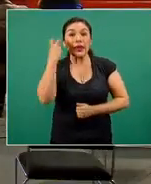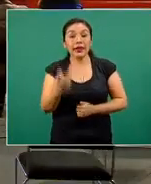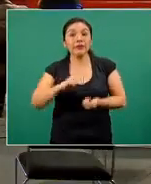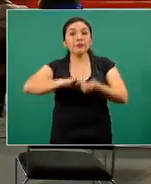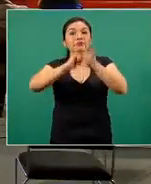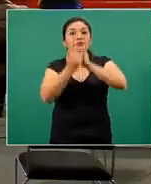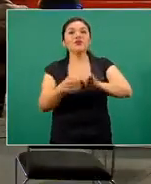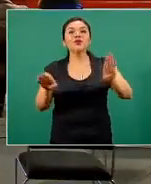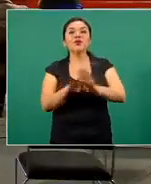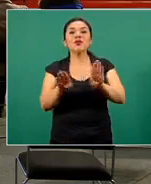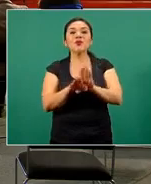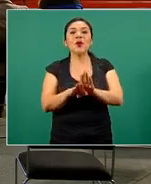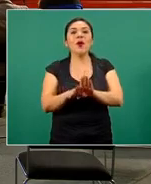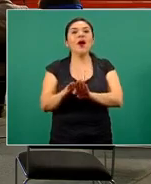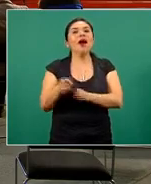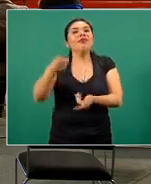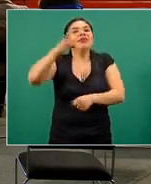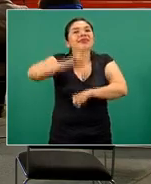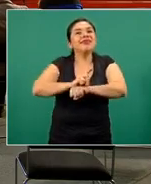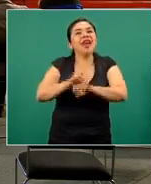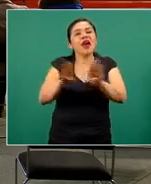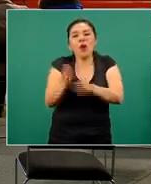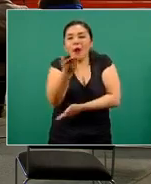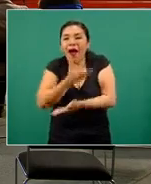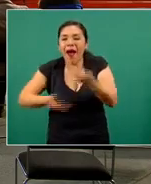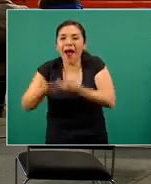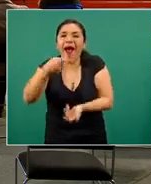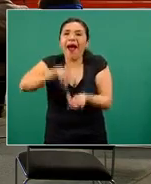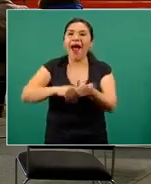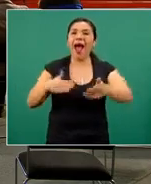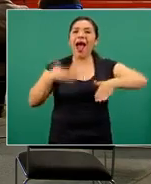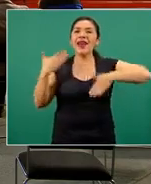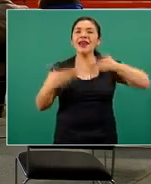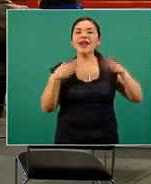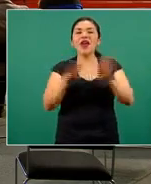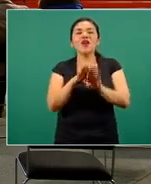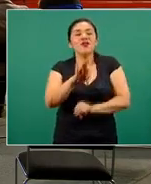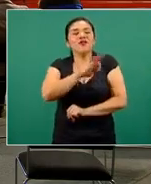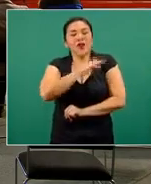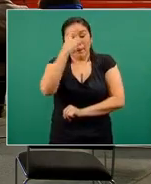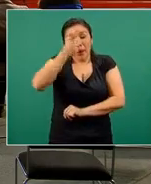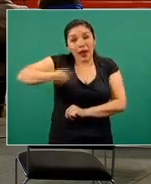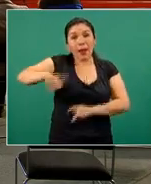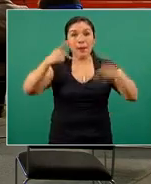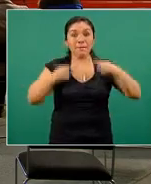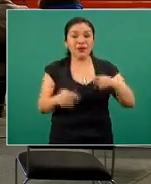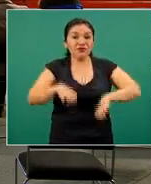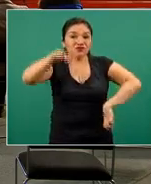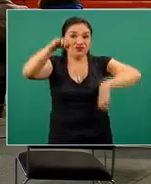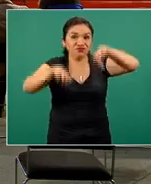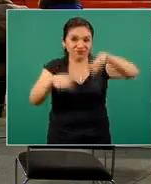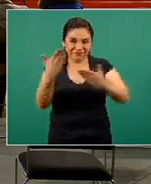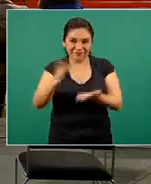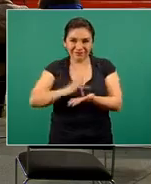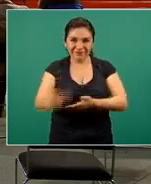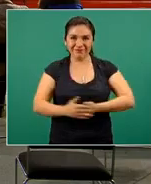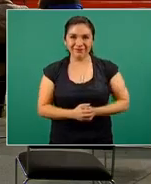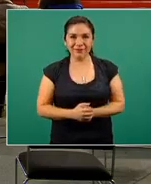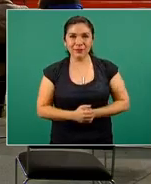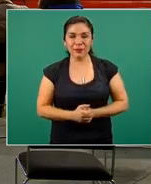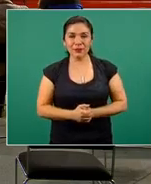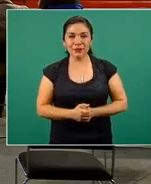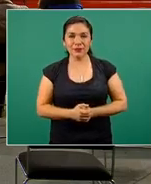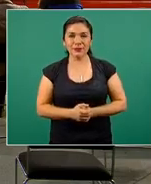en un momento de convivencia, de alegría y de esperanza para los adultos mayores. Gracias.